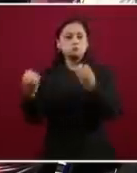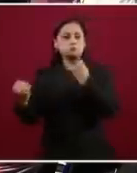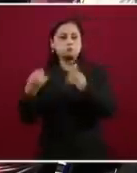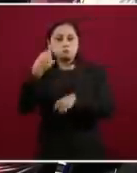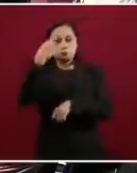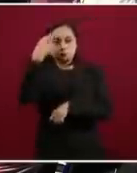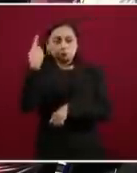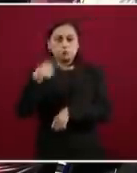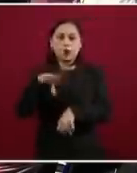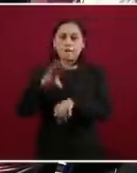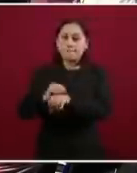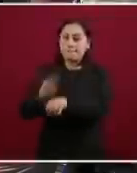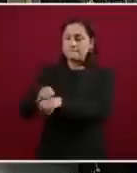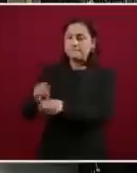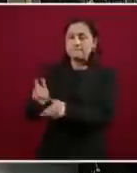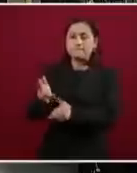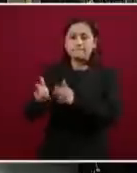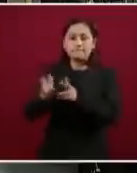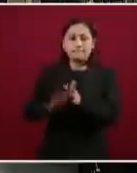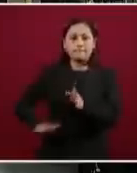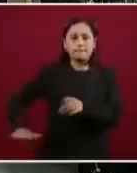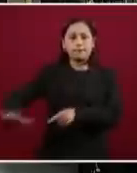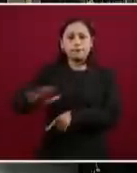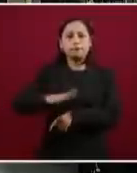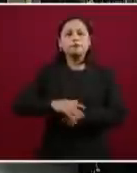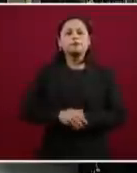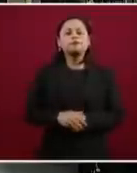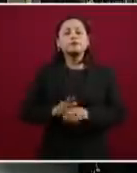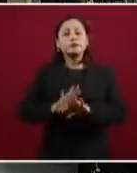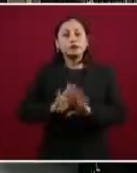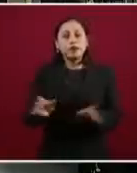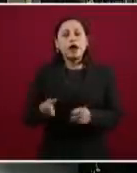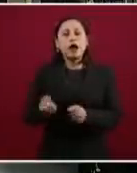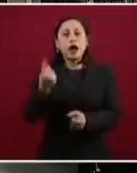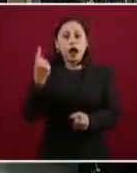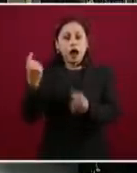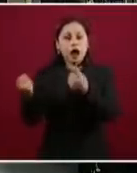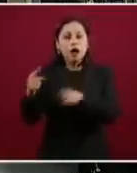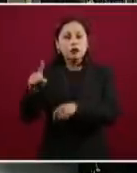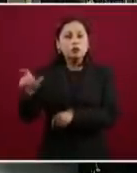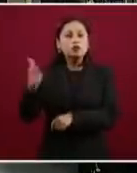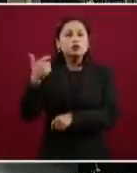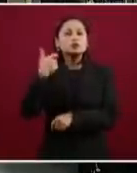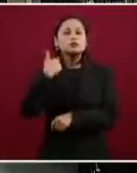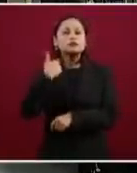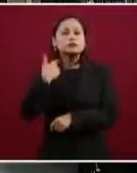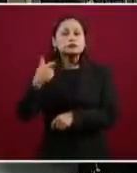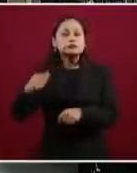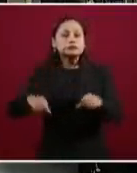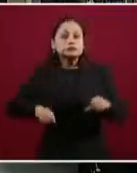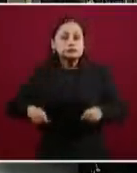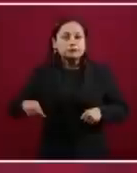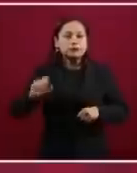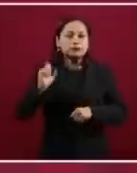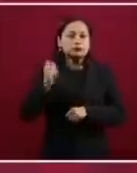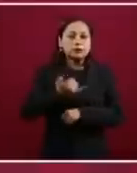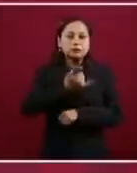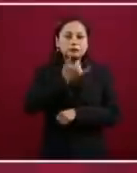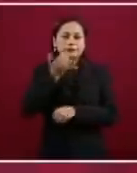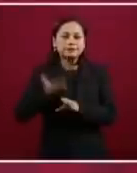estamos con el 2% y hay algunos reclamos de cosas anteriores que han pasado, pero sí tenemos un proceso muy